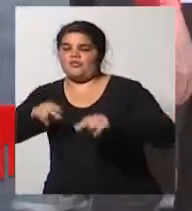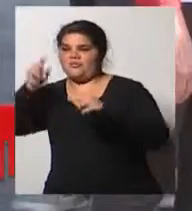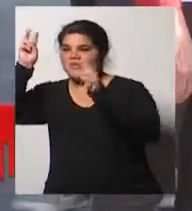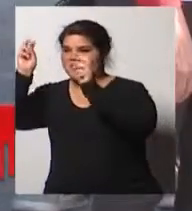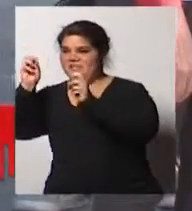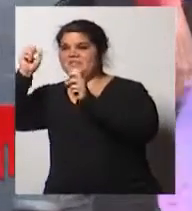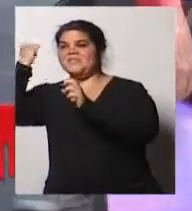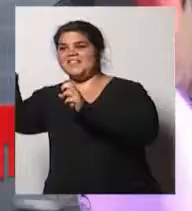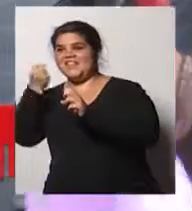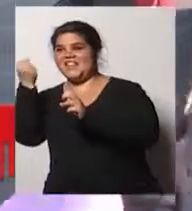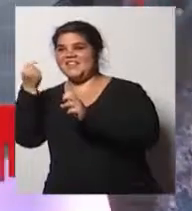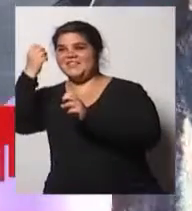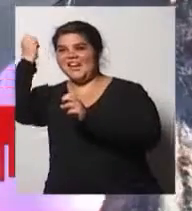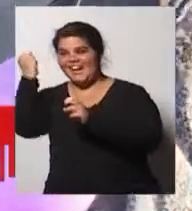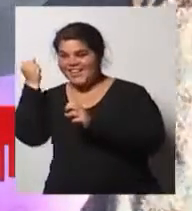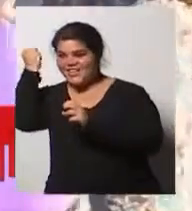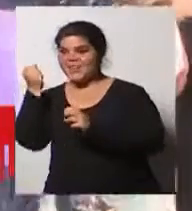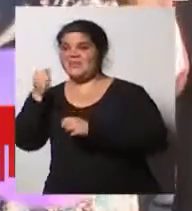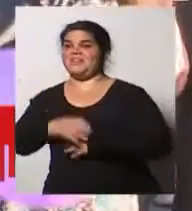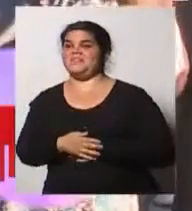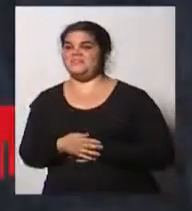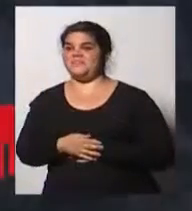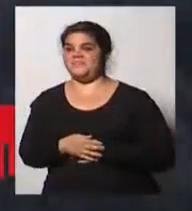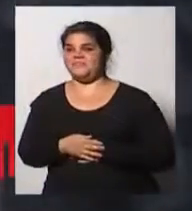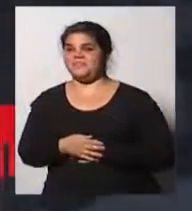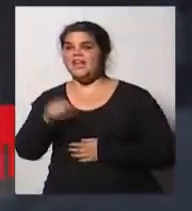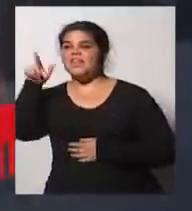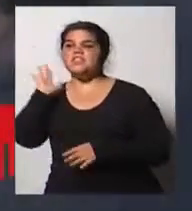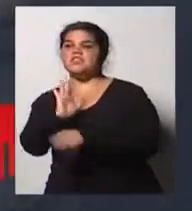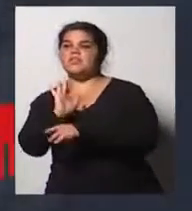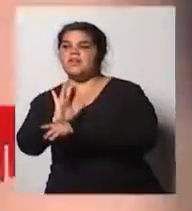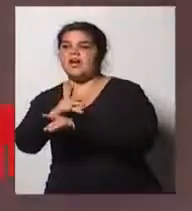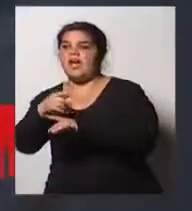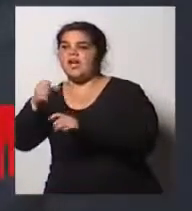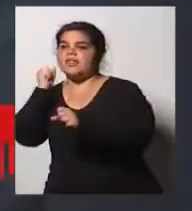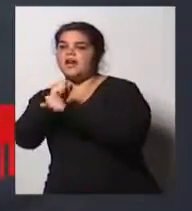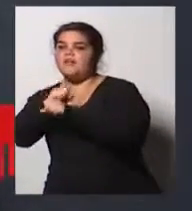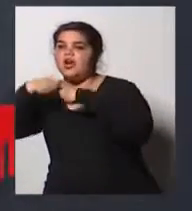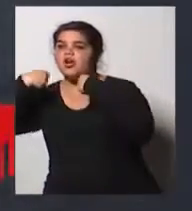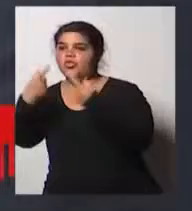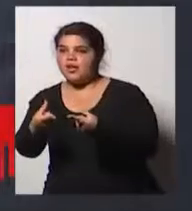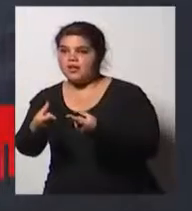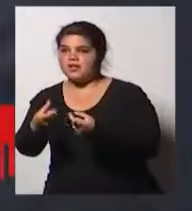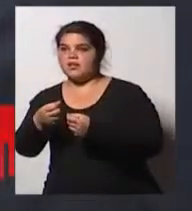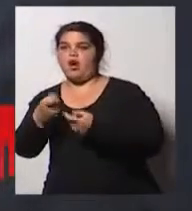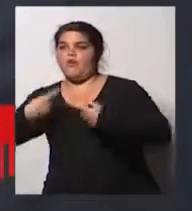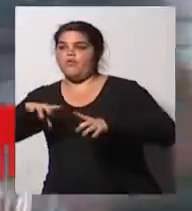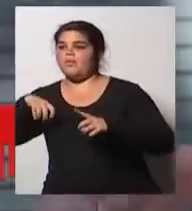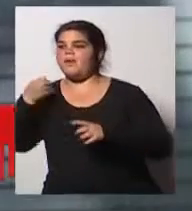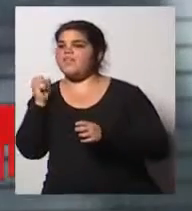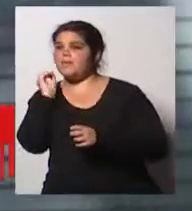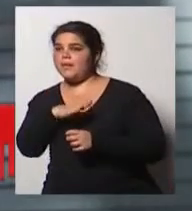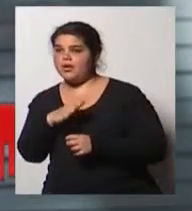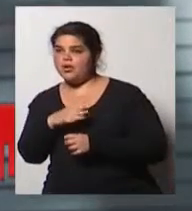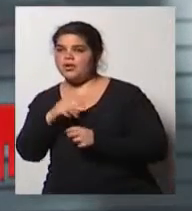llegar a significar puestos de trabajo o una mejor condición de vida, que,